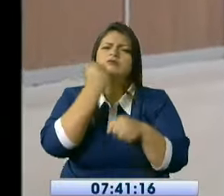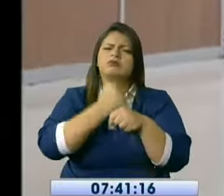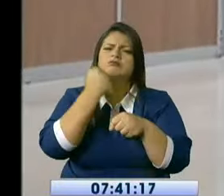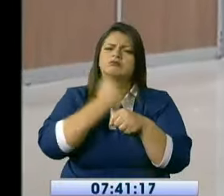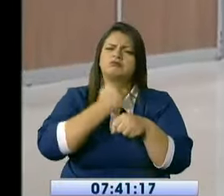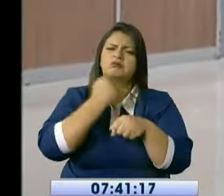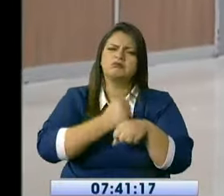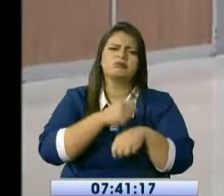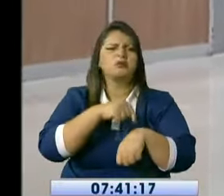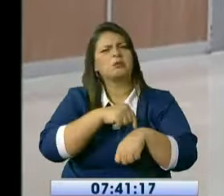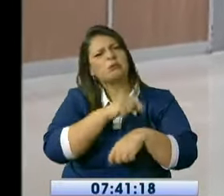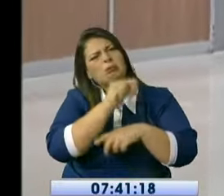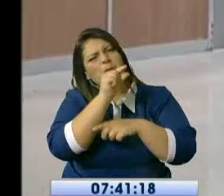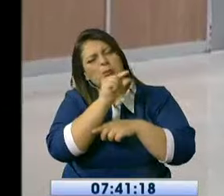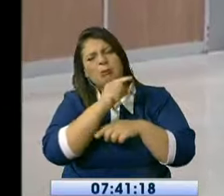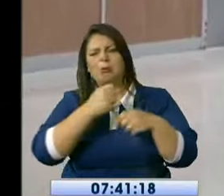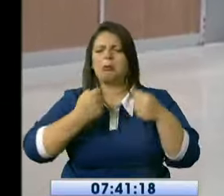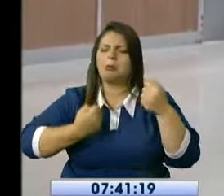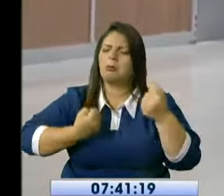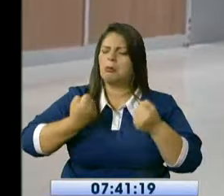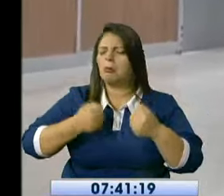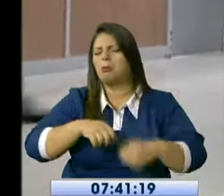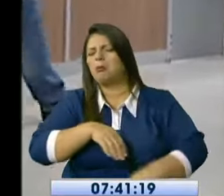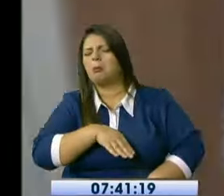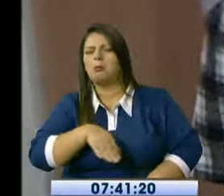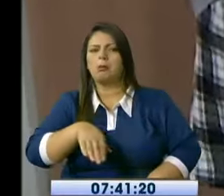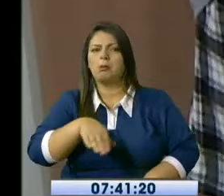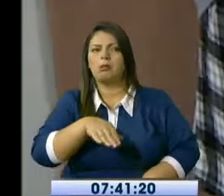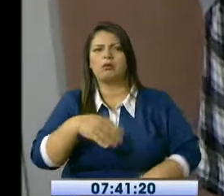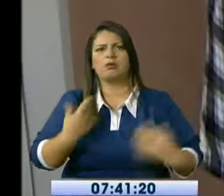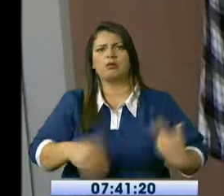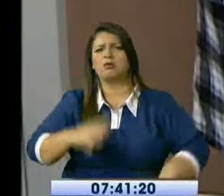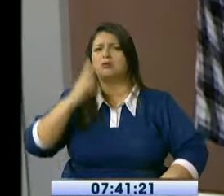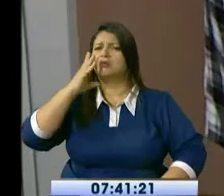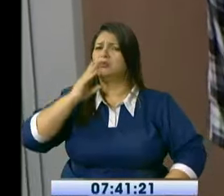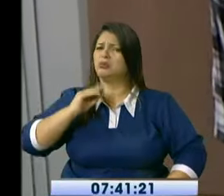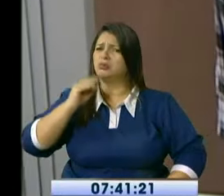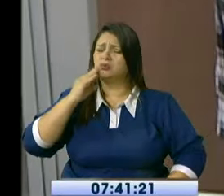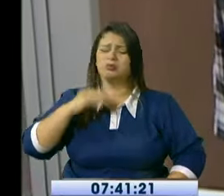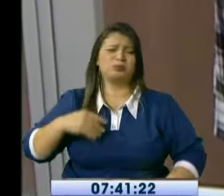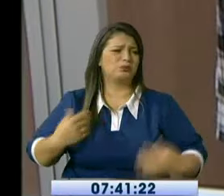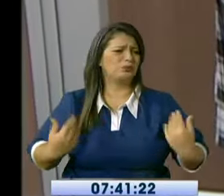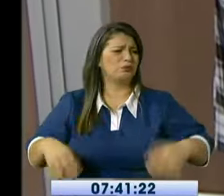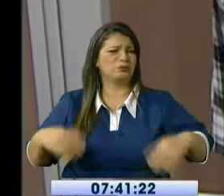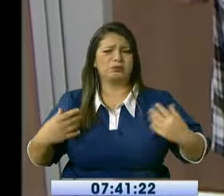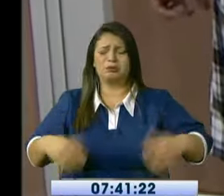taxista informal. Con esta amarga experiencia, no descarta dedicarse a